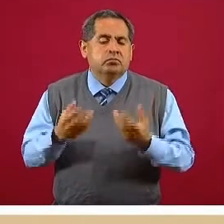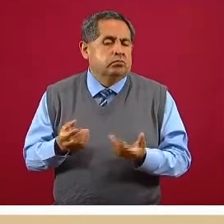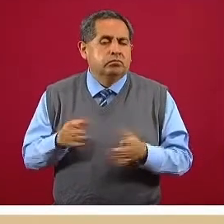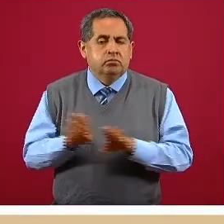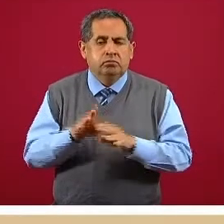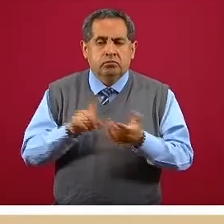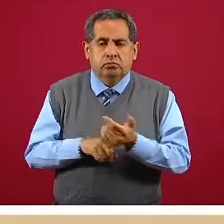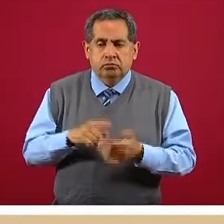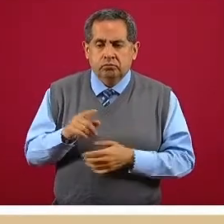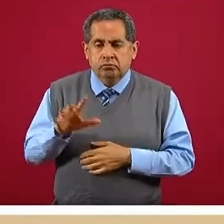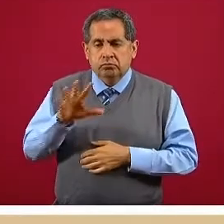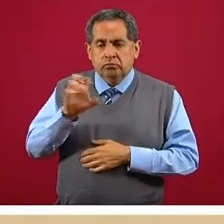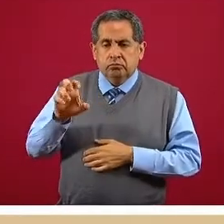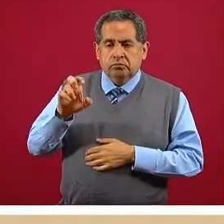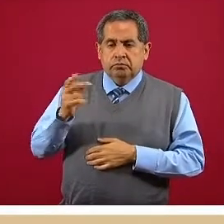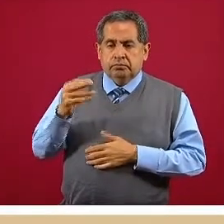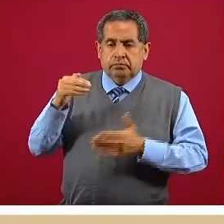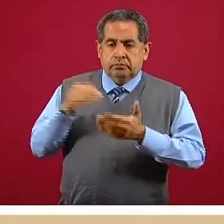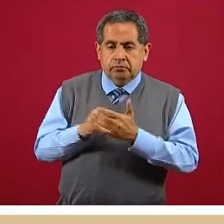grupo,